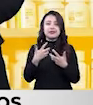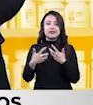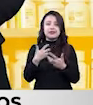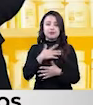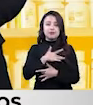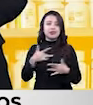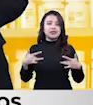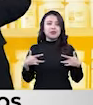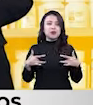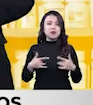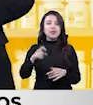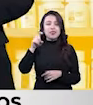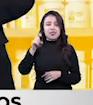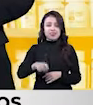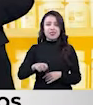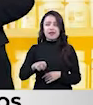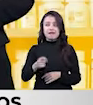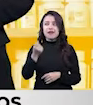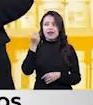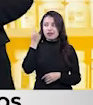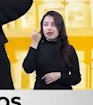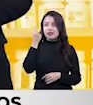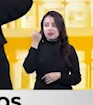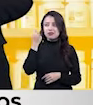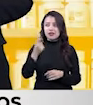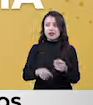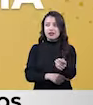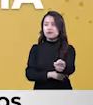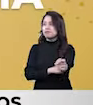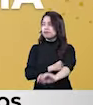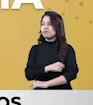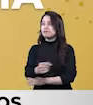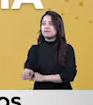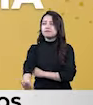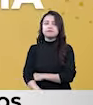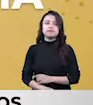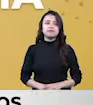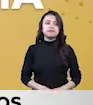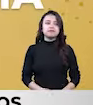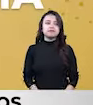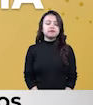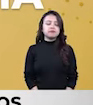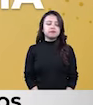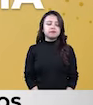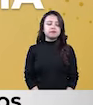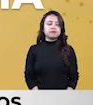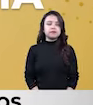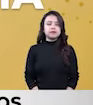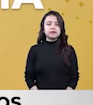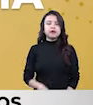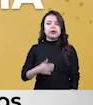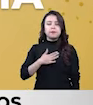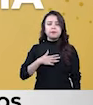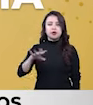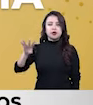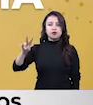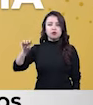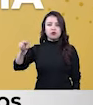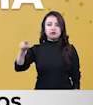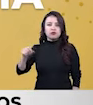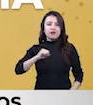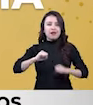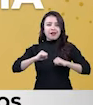debe entender que el paciente es primero. La vida de Andrés dependía de la agilidad con la que